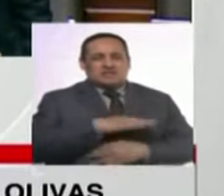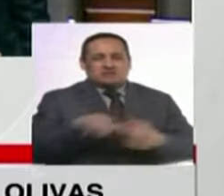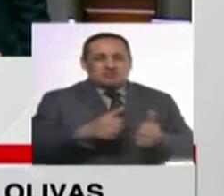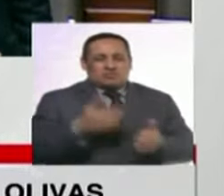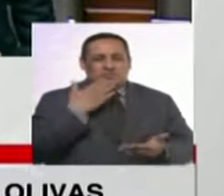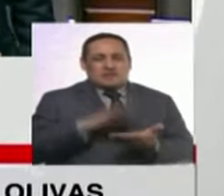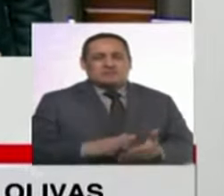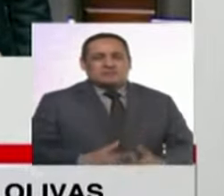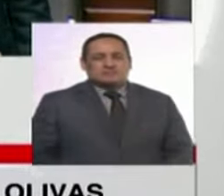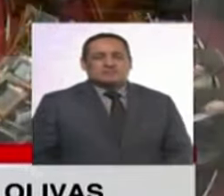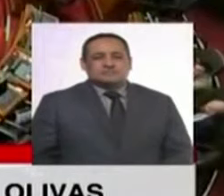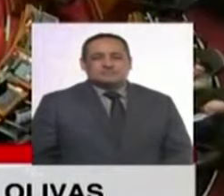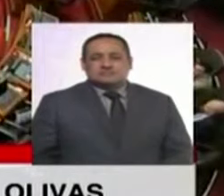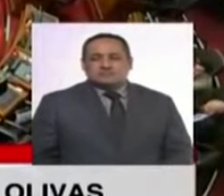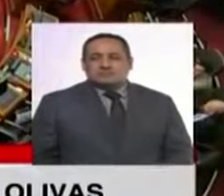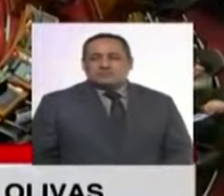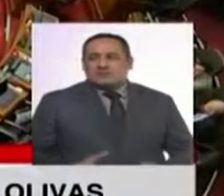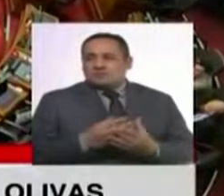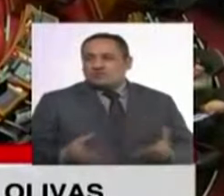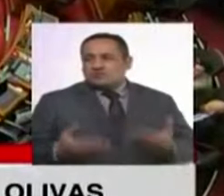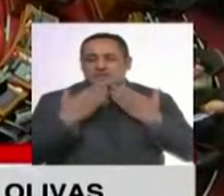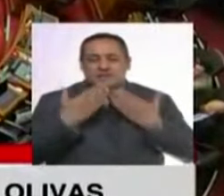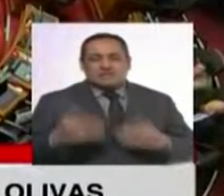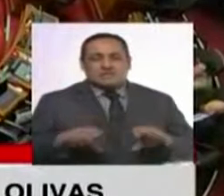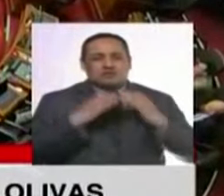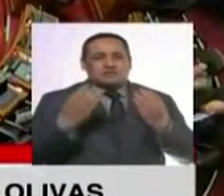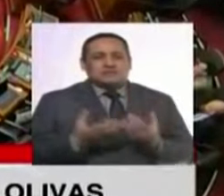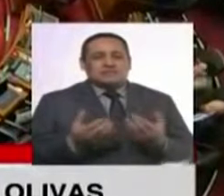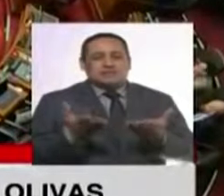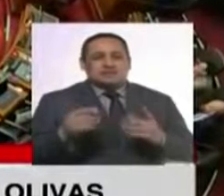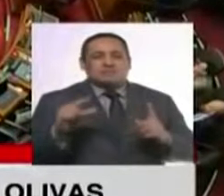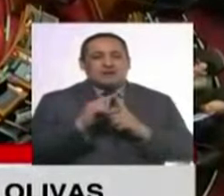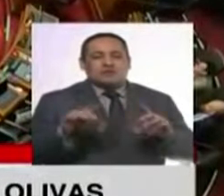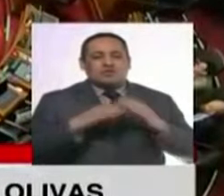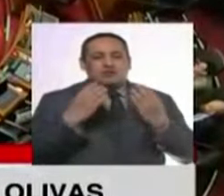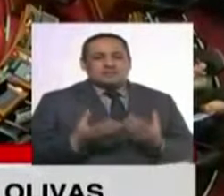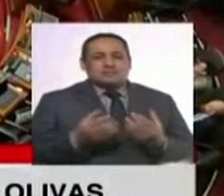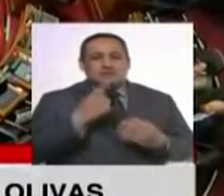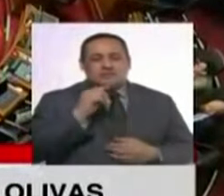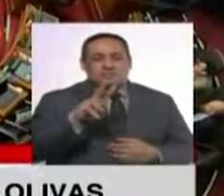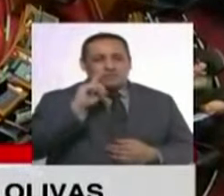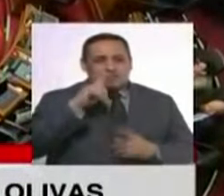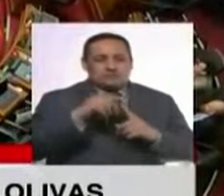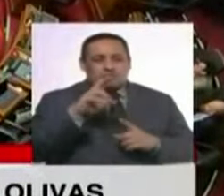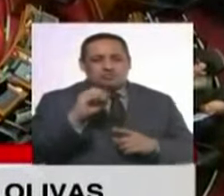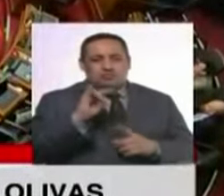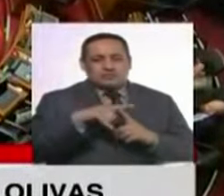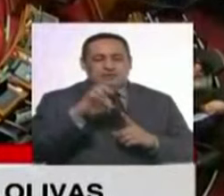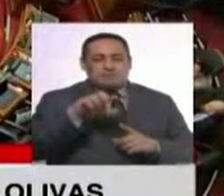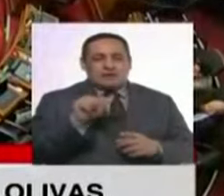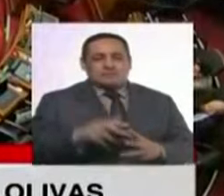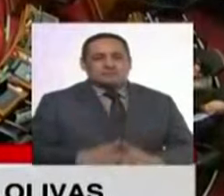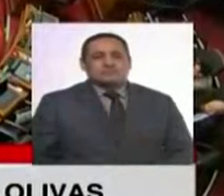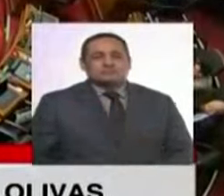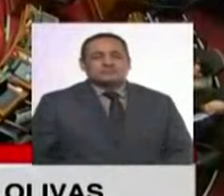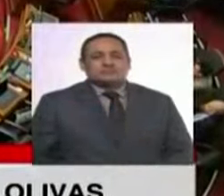mezquinos Muchas gracias señor congresista tiene la palabra del congresista Víctor cutipa por tres